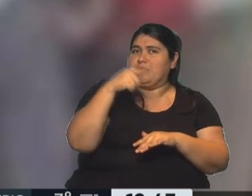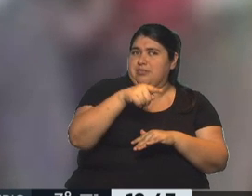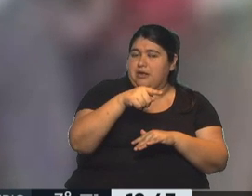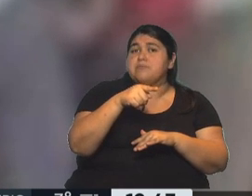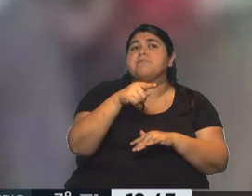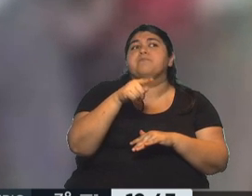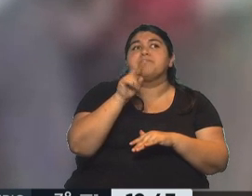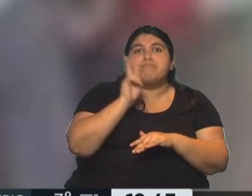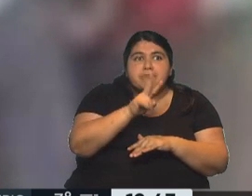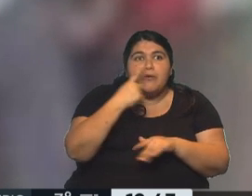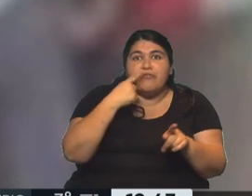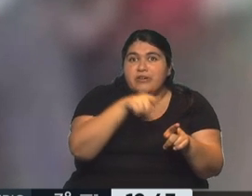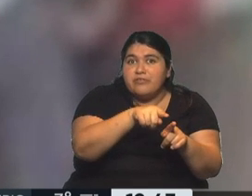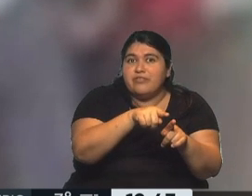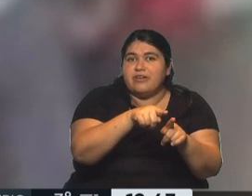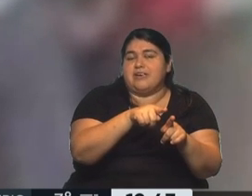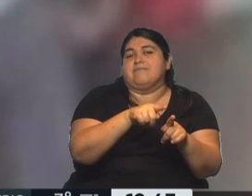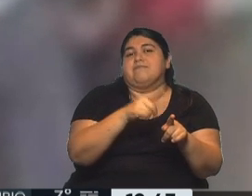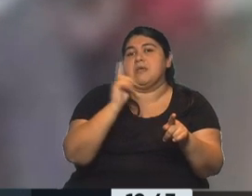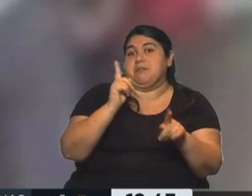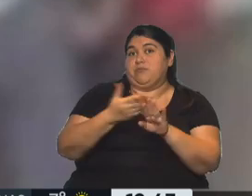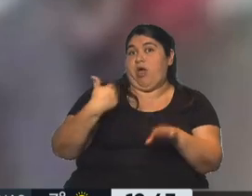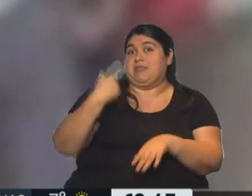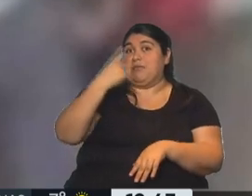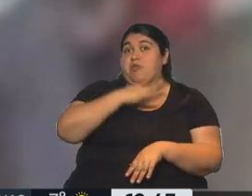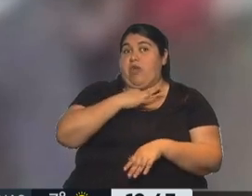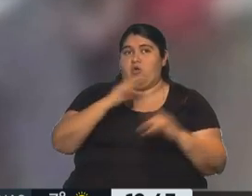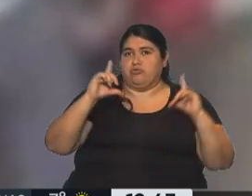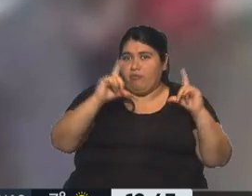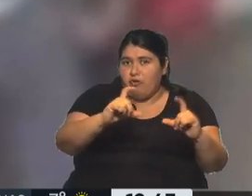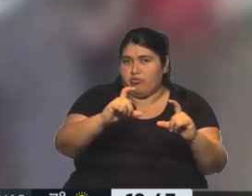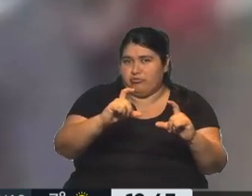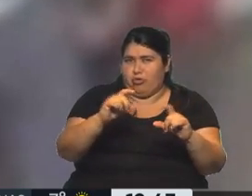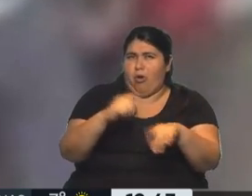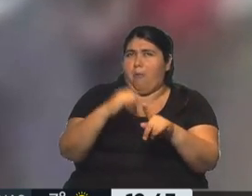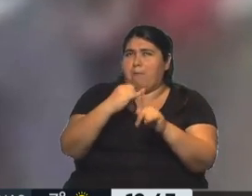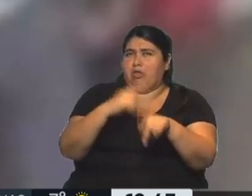que se lo ve con vida, que había sido sacada ahí el 1 de agosto, antes del mediodía.